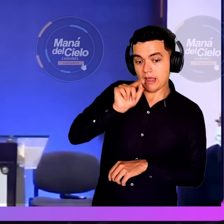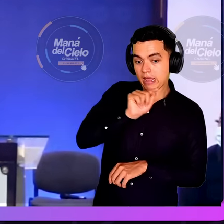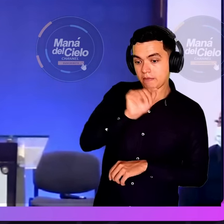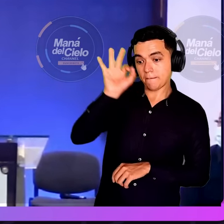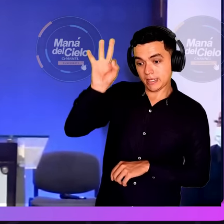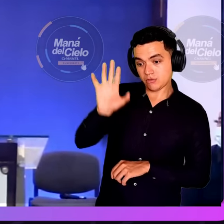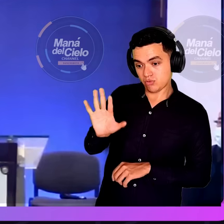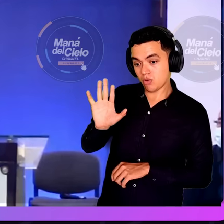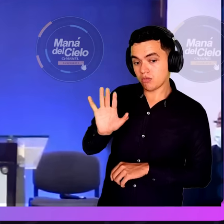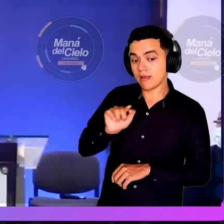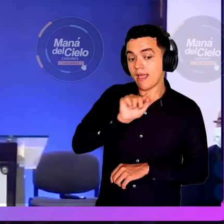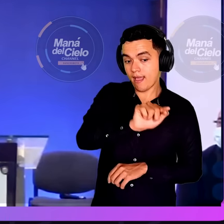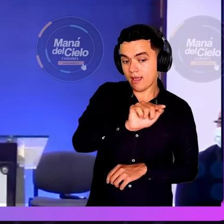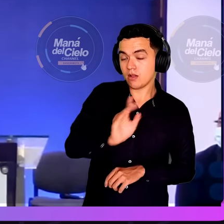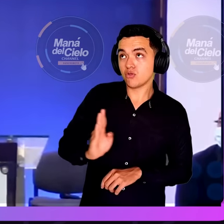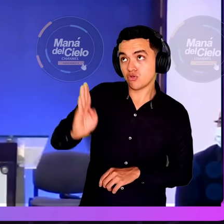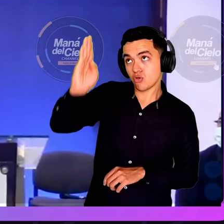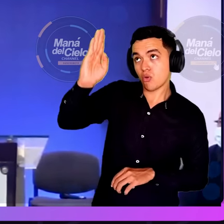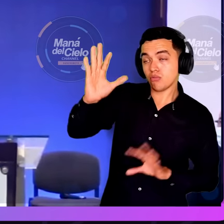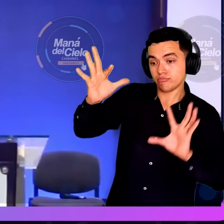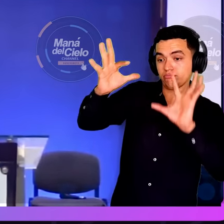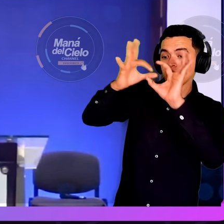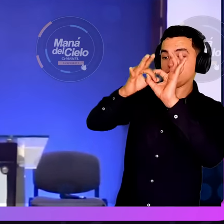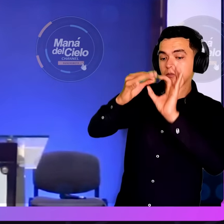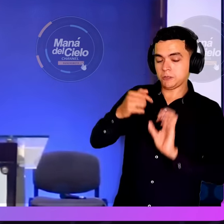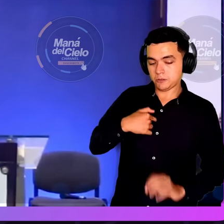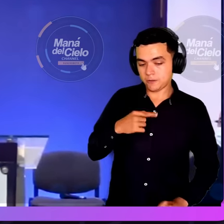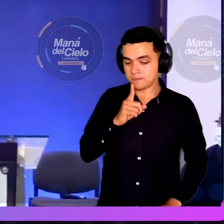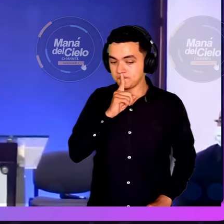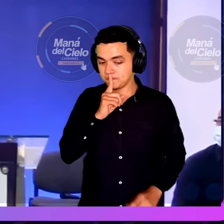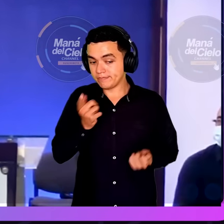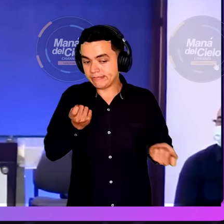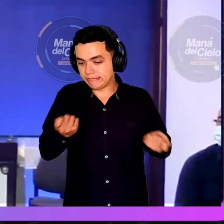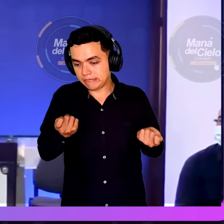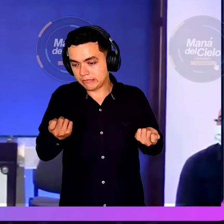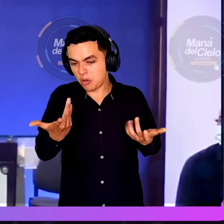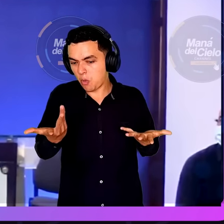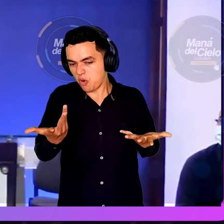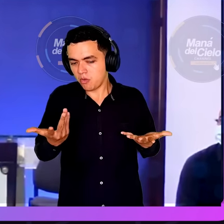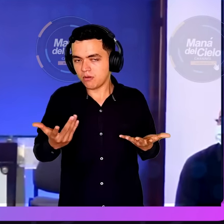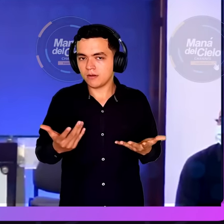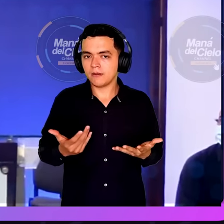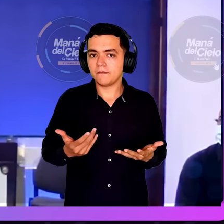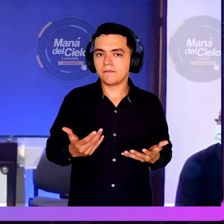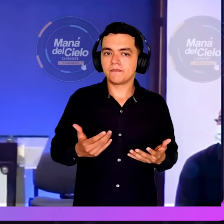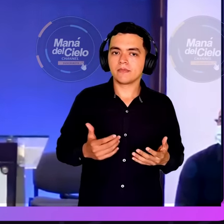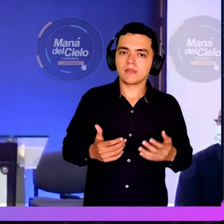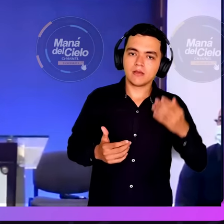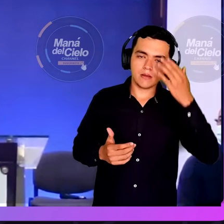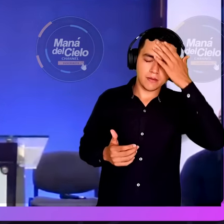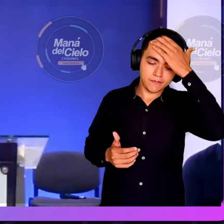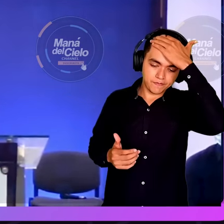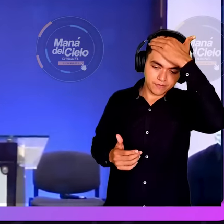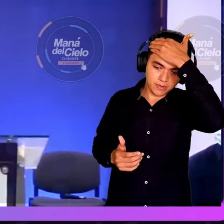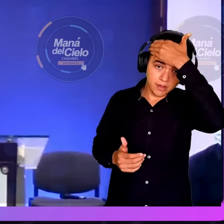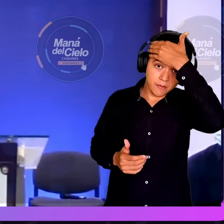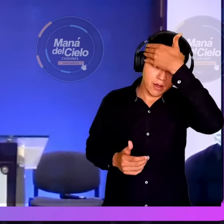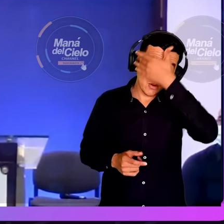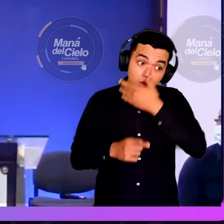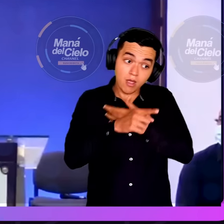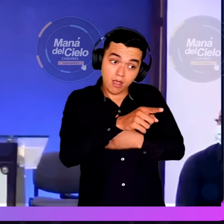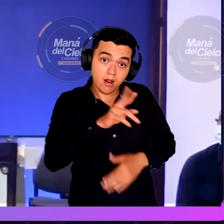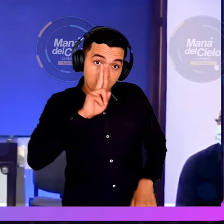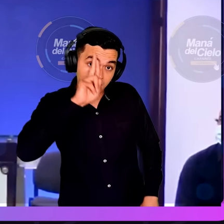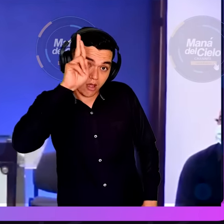De yo, Señor, dame sabiduría cómo manejo esto en un diálogo familiar. Era un devocional, un compartir algo. Bueno, en fin. Pero